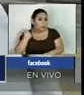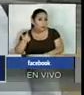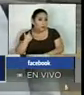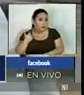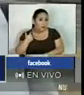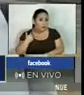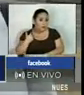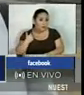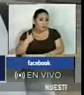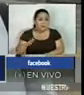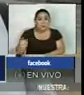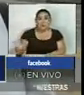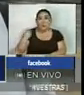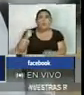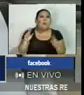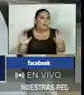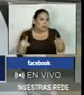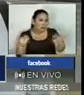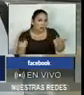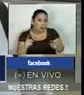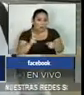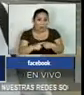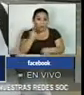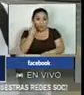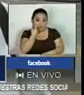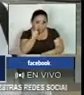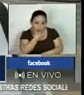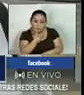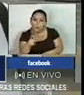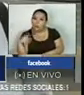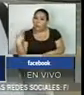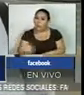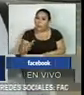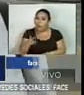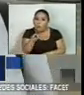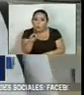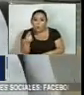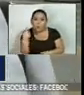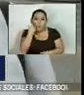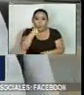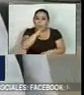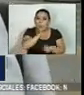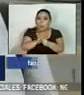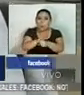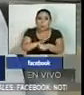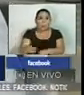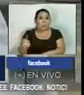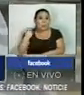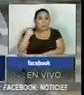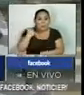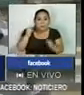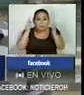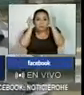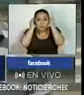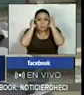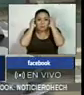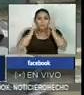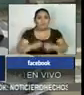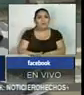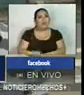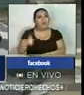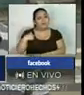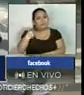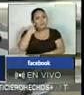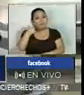No hacemos caso en qué aspecto, en que estamos viendo las situaciones, los números, y nada nos preocupa. Mi parte está